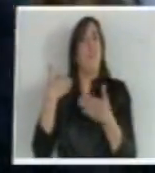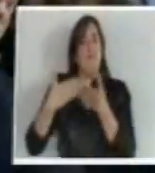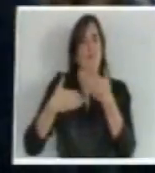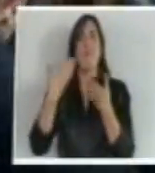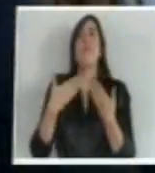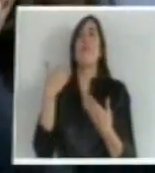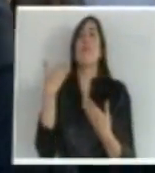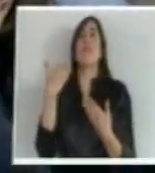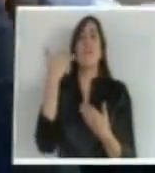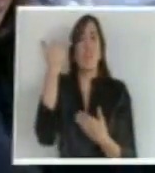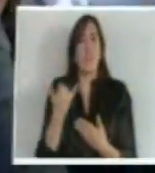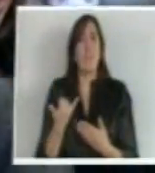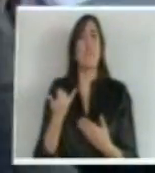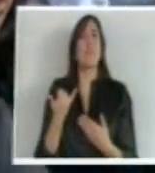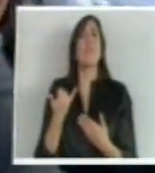tener